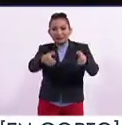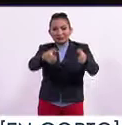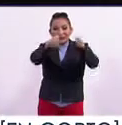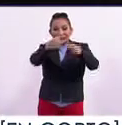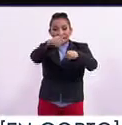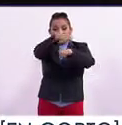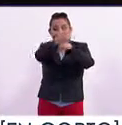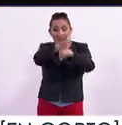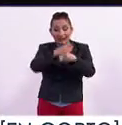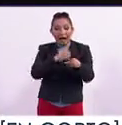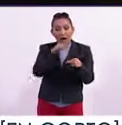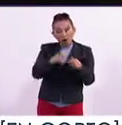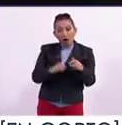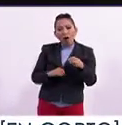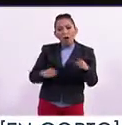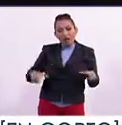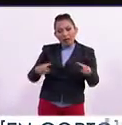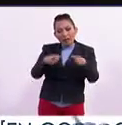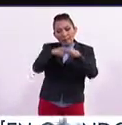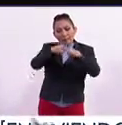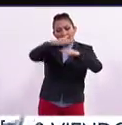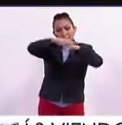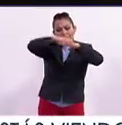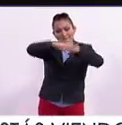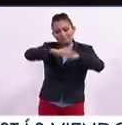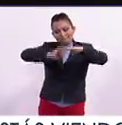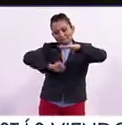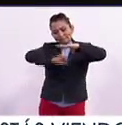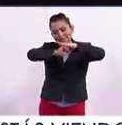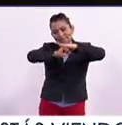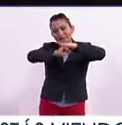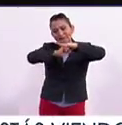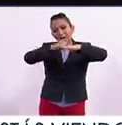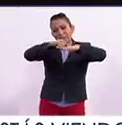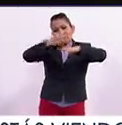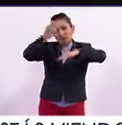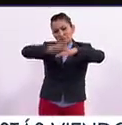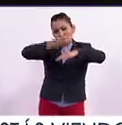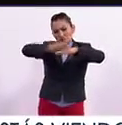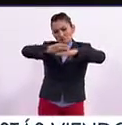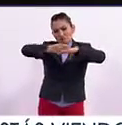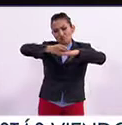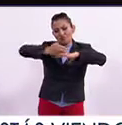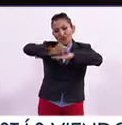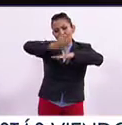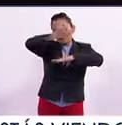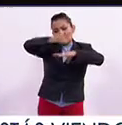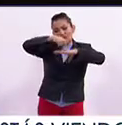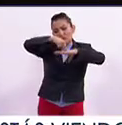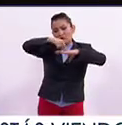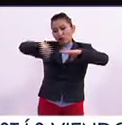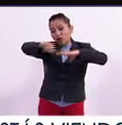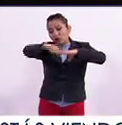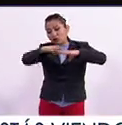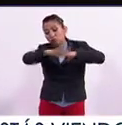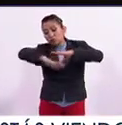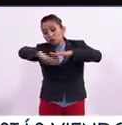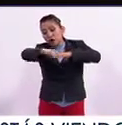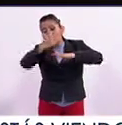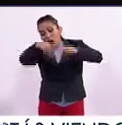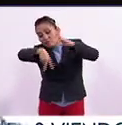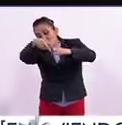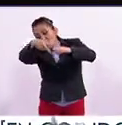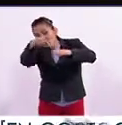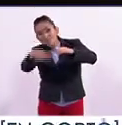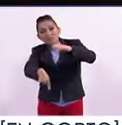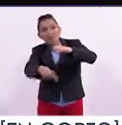suelo se había asentado, entonces estaba un poco más rígido que en otras que el suelo, pues, no había recibido cargas,